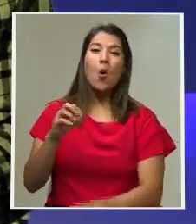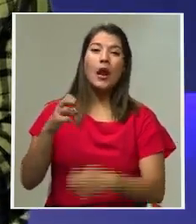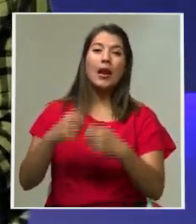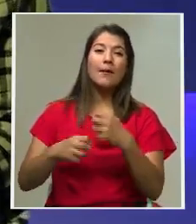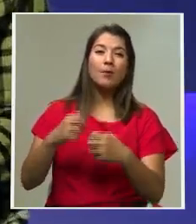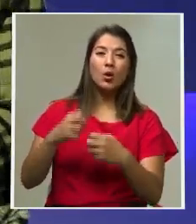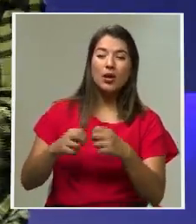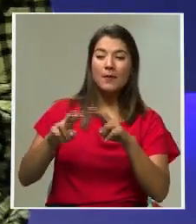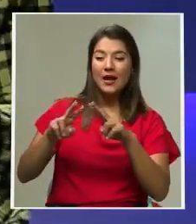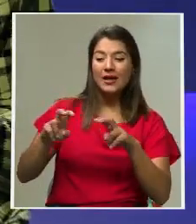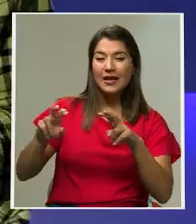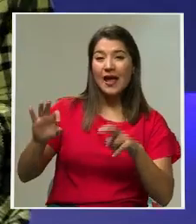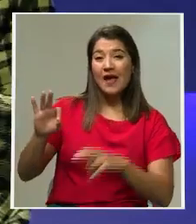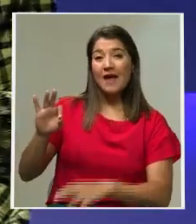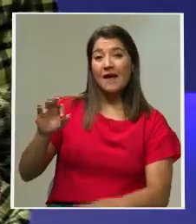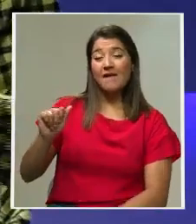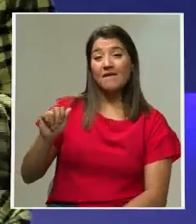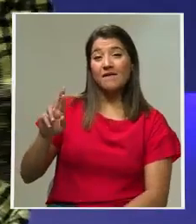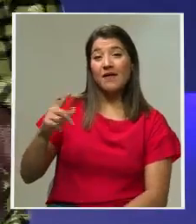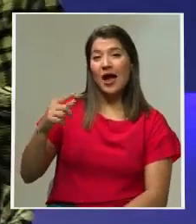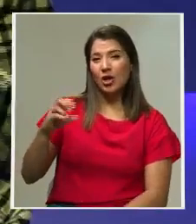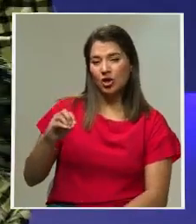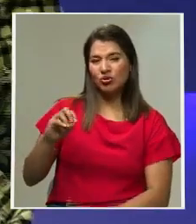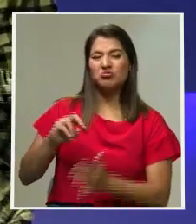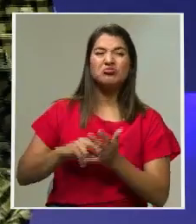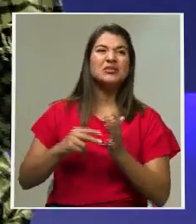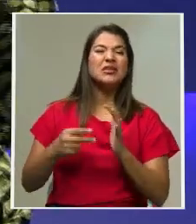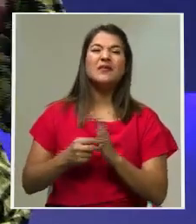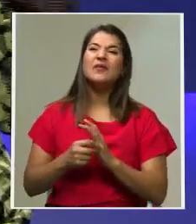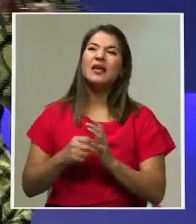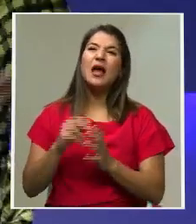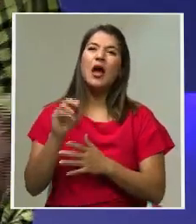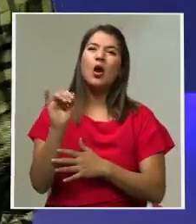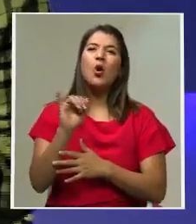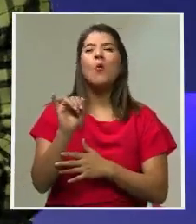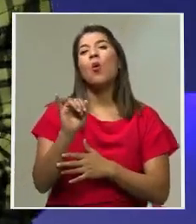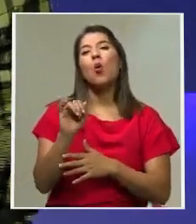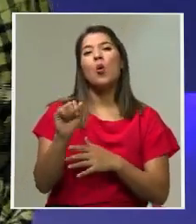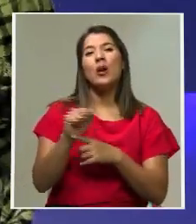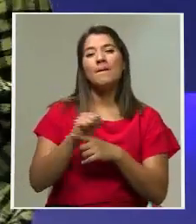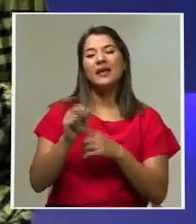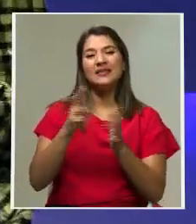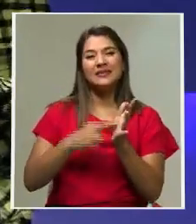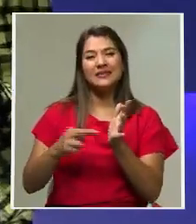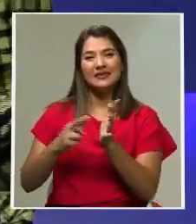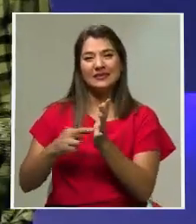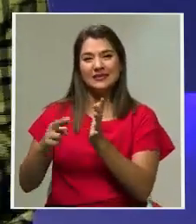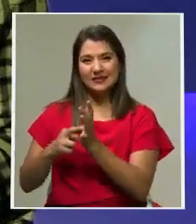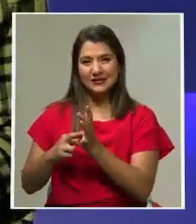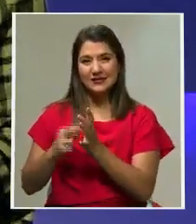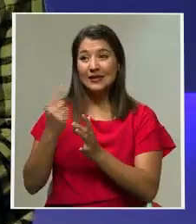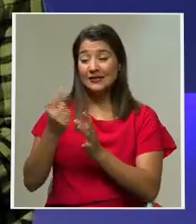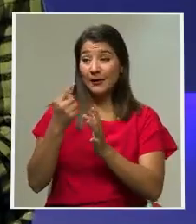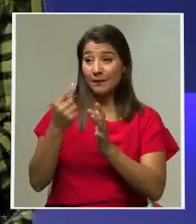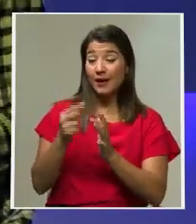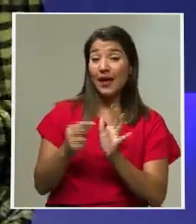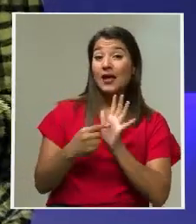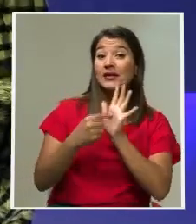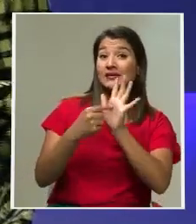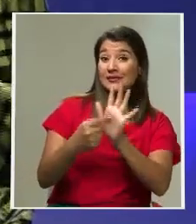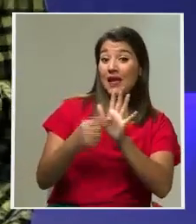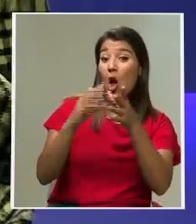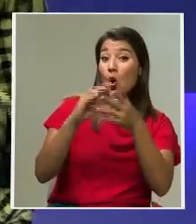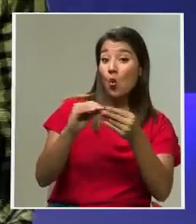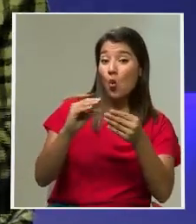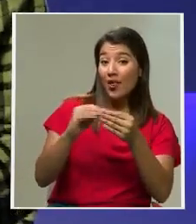del análisis de Fargo, de manera que se trata de un gesto replicado a lo largo del libro, ¿no? Preguntar qué es lo que hay ahí que podemos